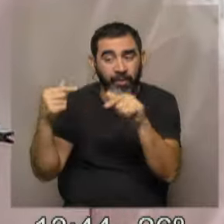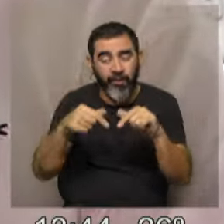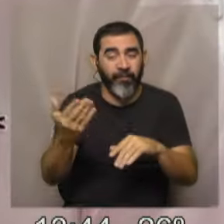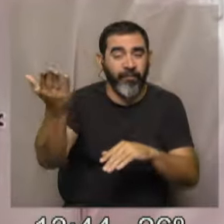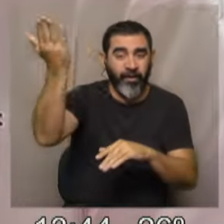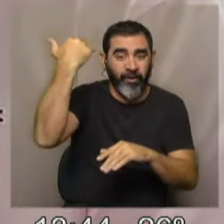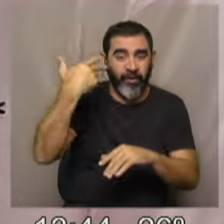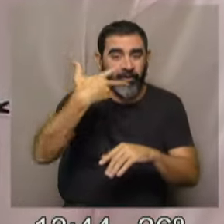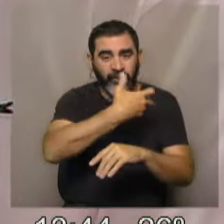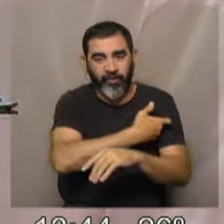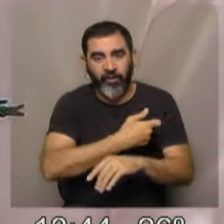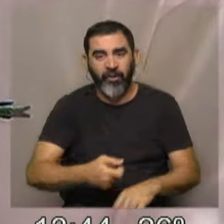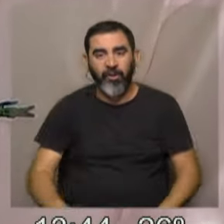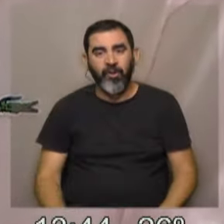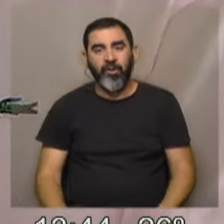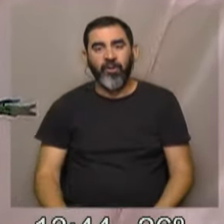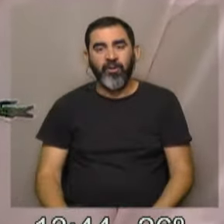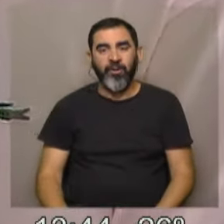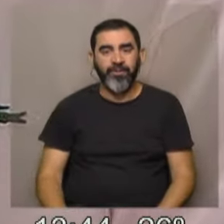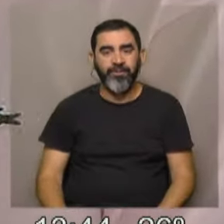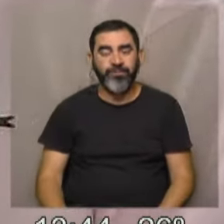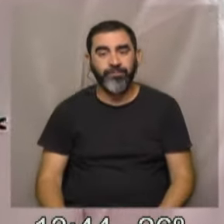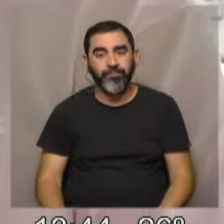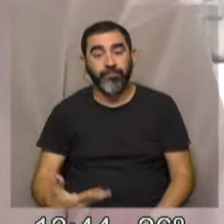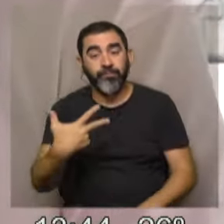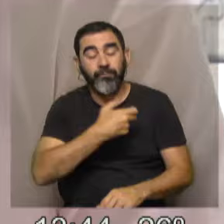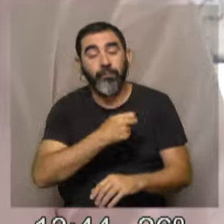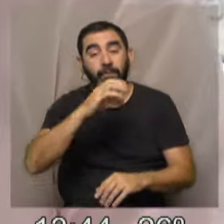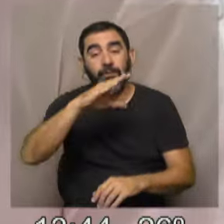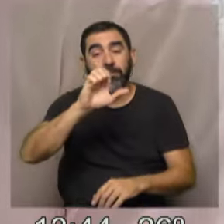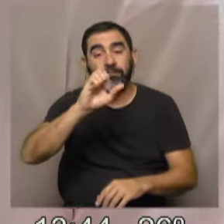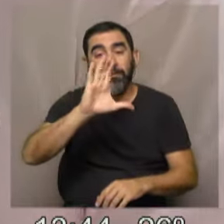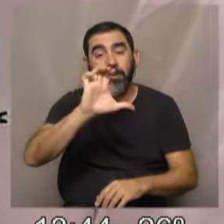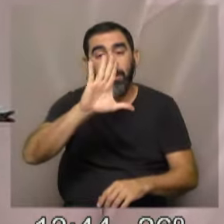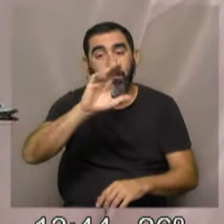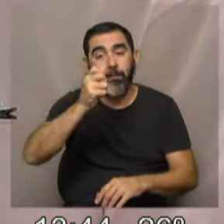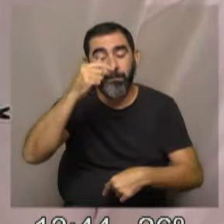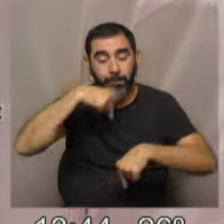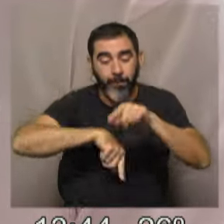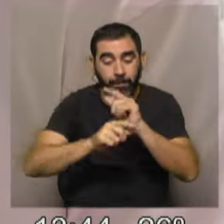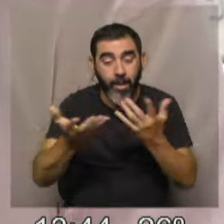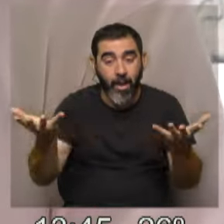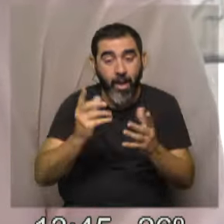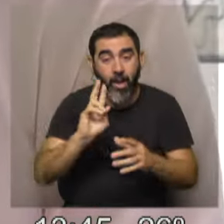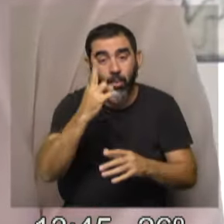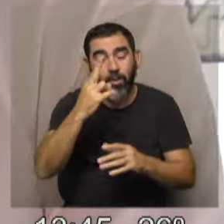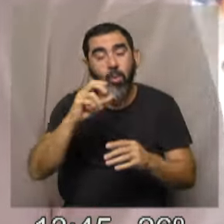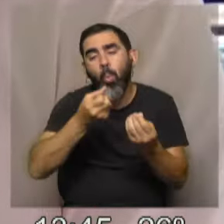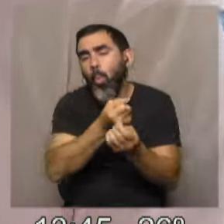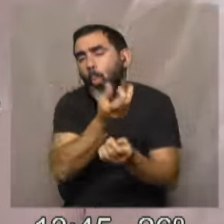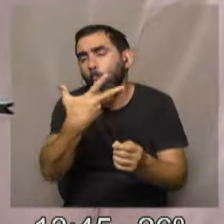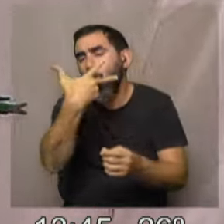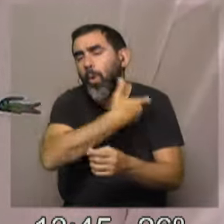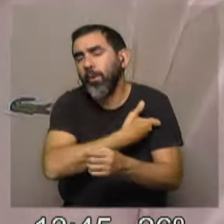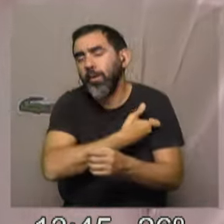que se estaba suministrando anteriormente, es una dosis para la cepa que está circulando en nuestro país. ¿Cuántas dosis ya llevan aplicadas a los